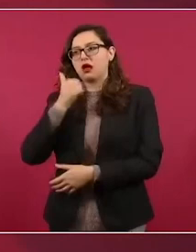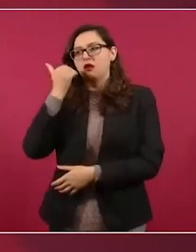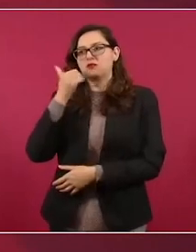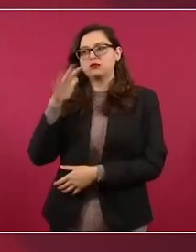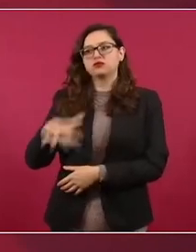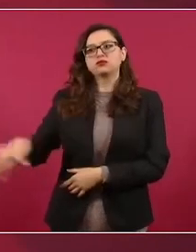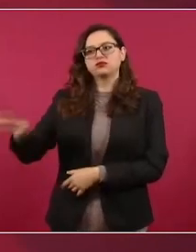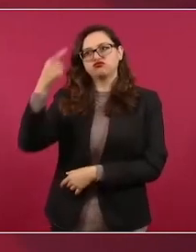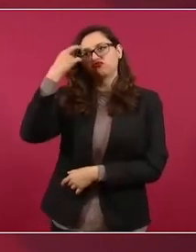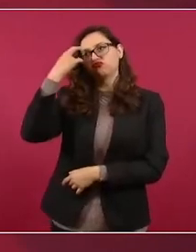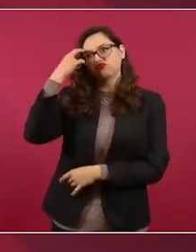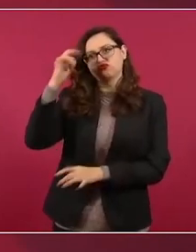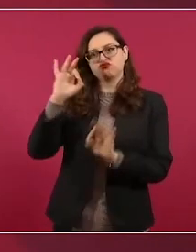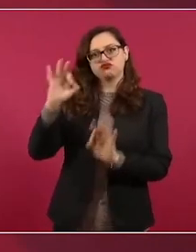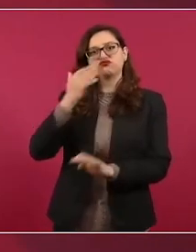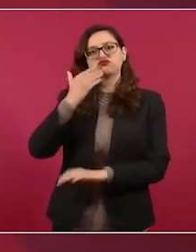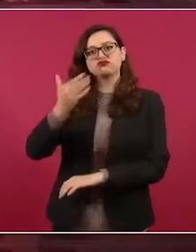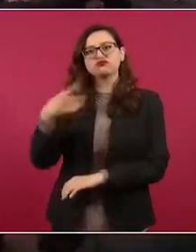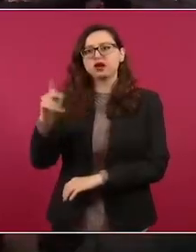muchos